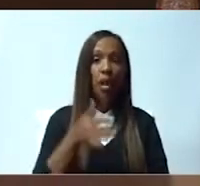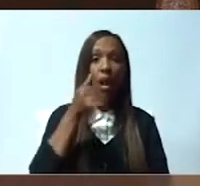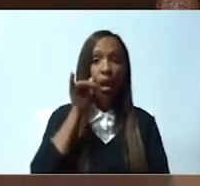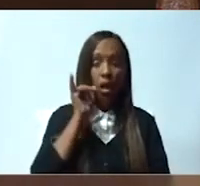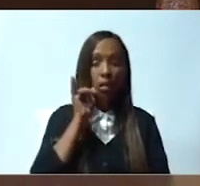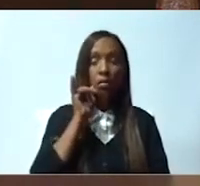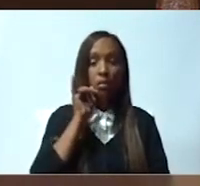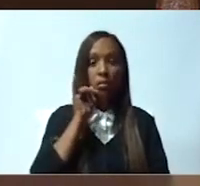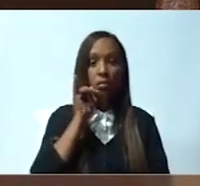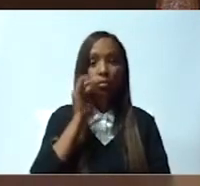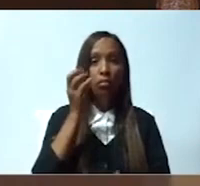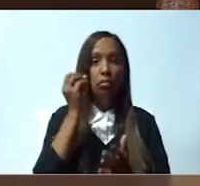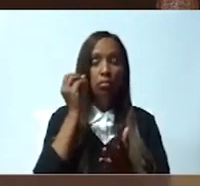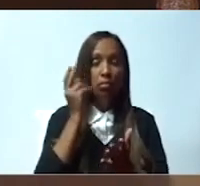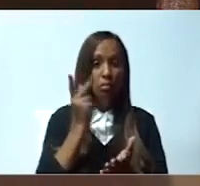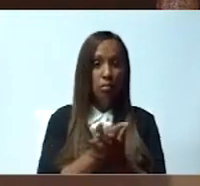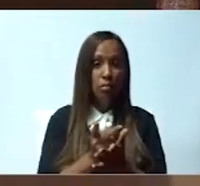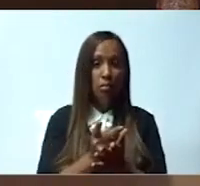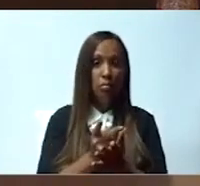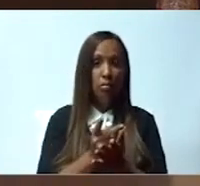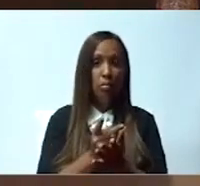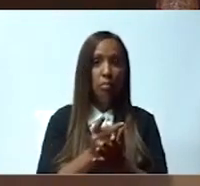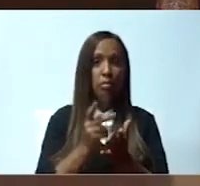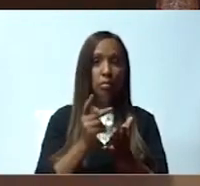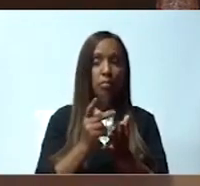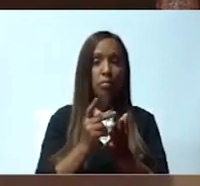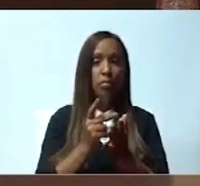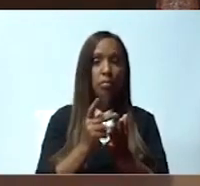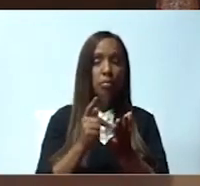ley. Ok.